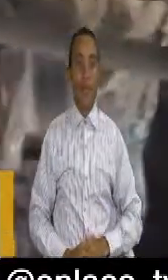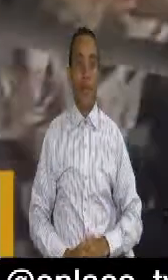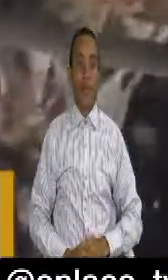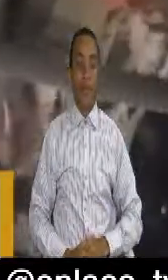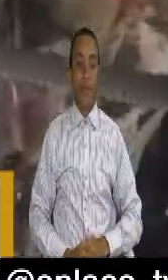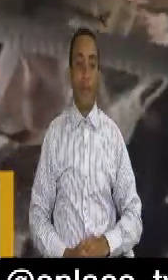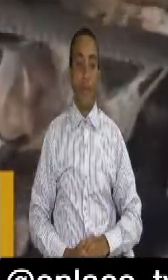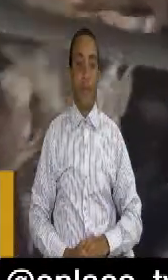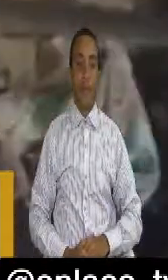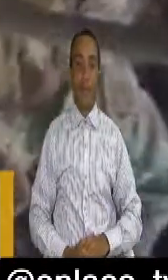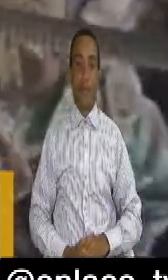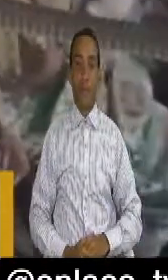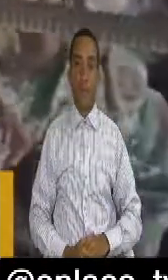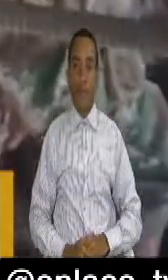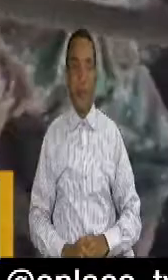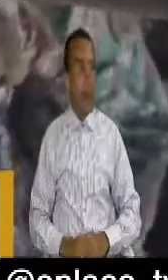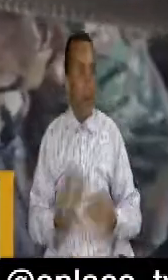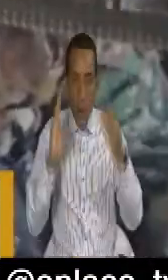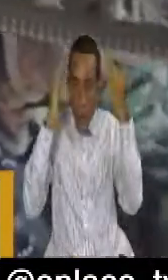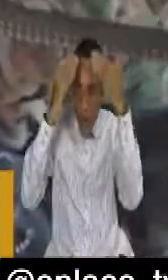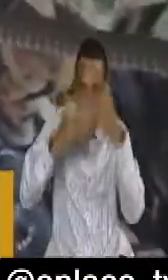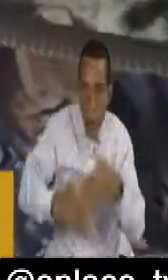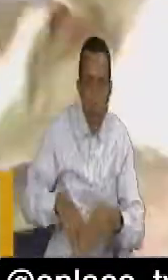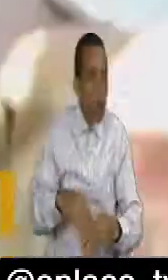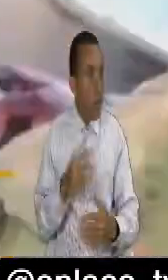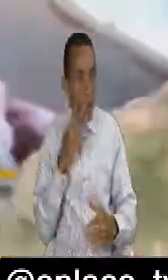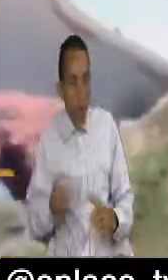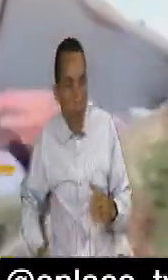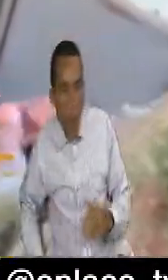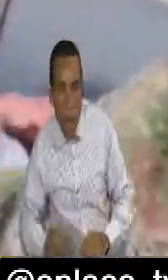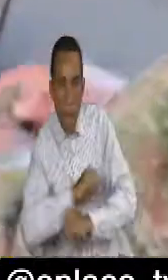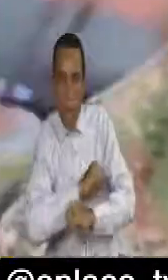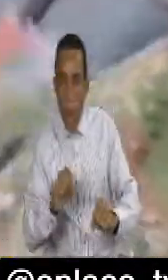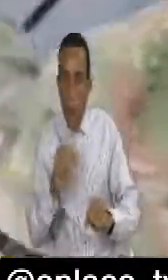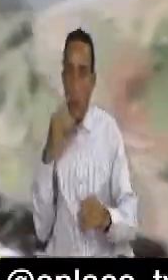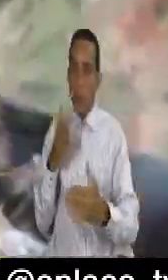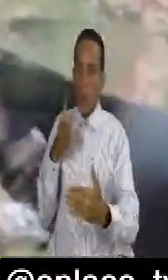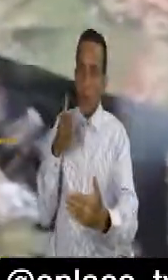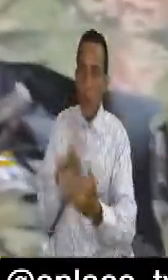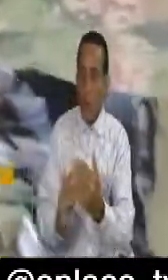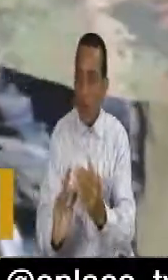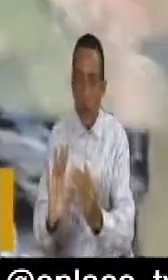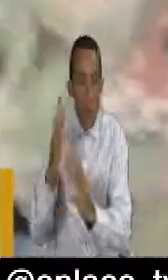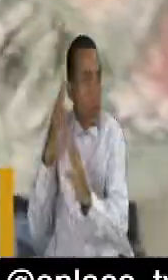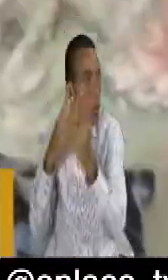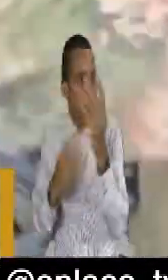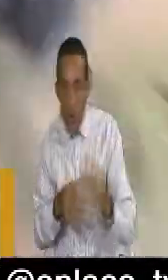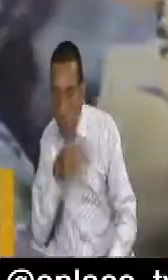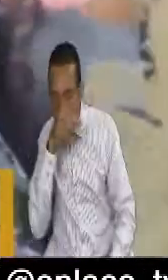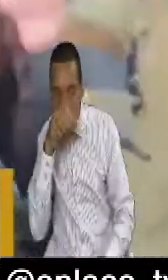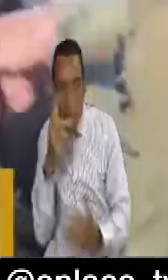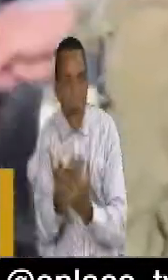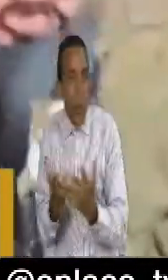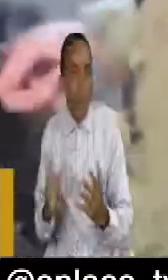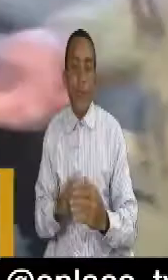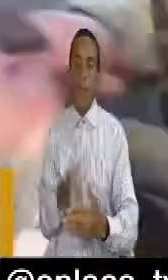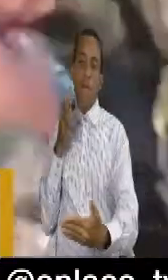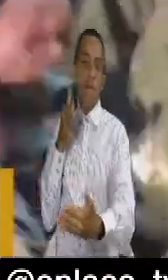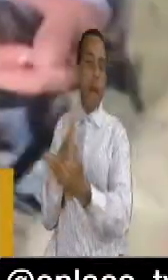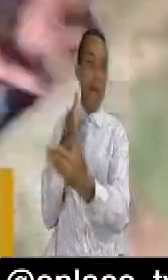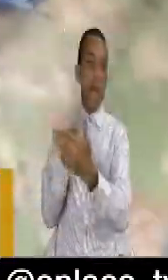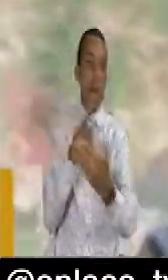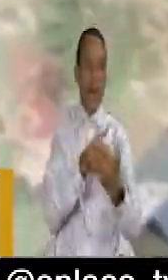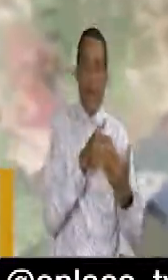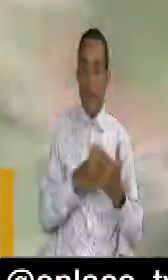lucha contra la delincuencia, acciones terroristas y cultivos ilícitos se destaca en zonas de Santander, sur de Bolívar, sur del